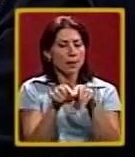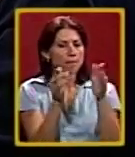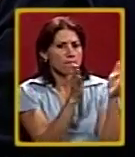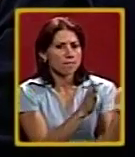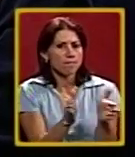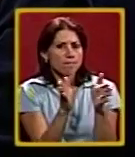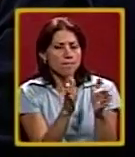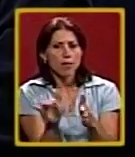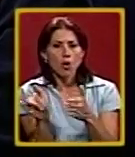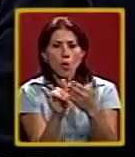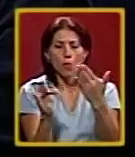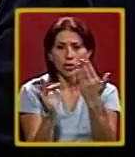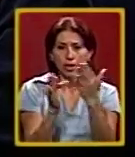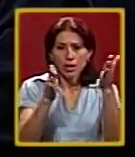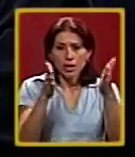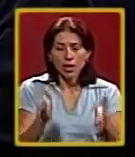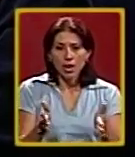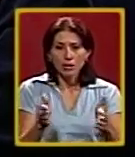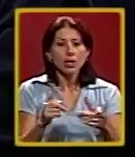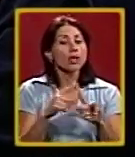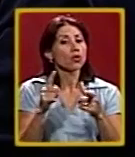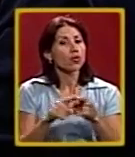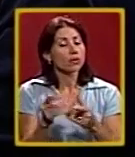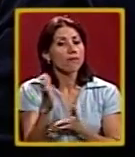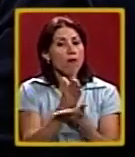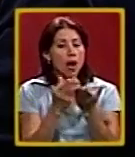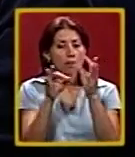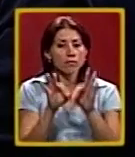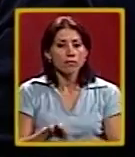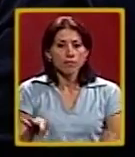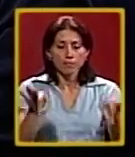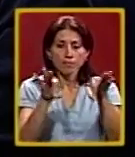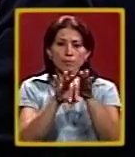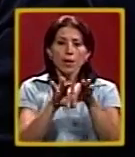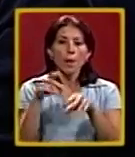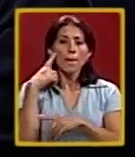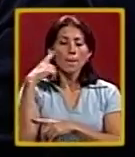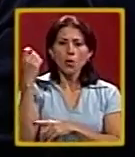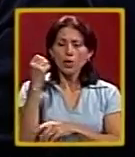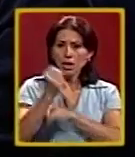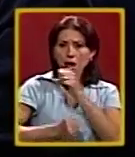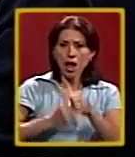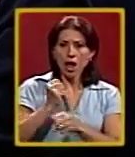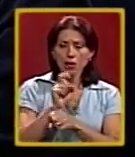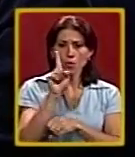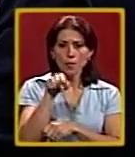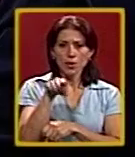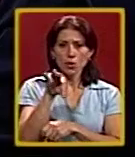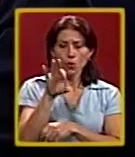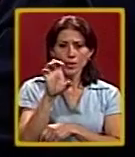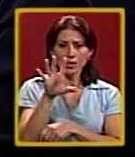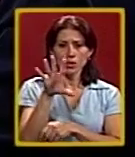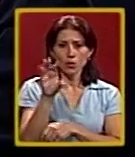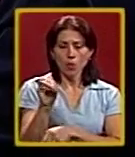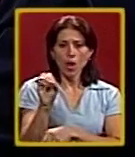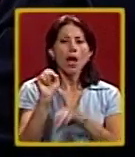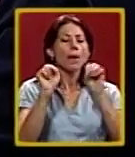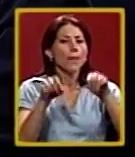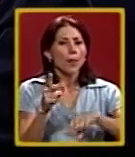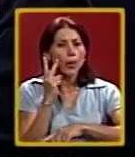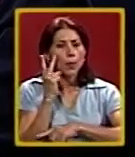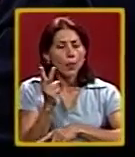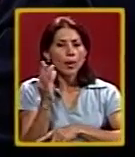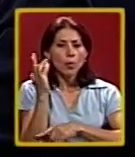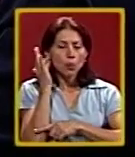es que fuera, y fueron marcándonos, porque la verdad es que ya en la década de los 50 podemos empezar a ver ya